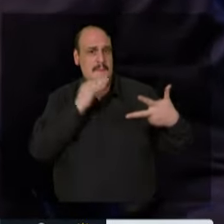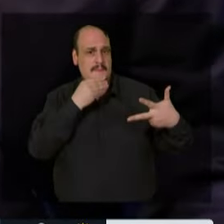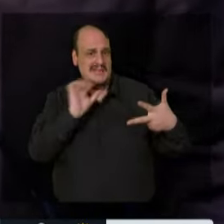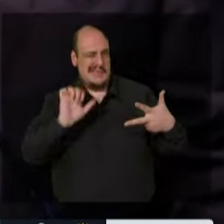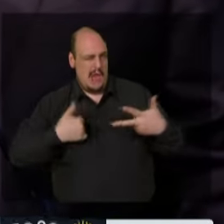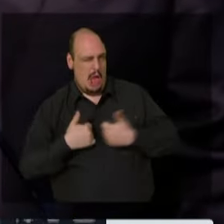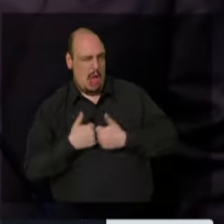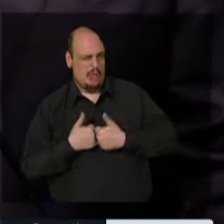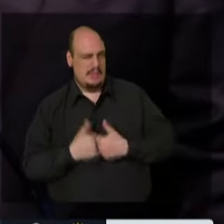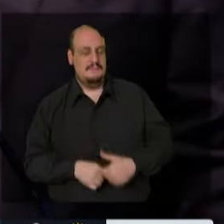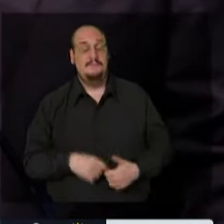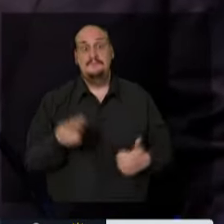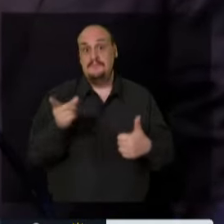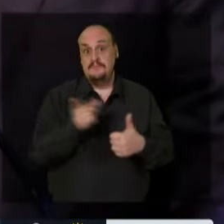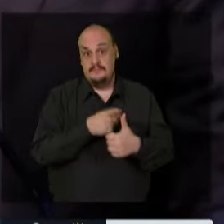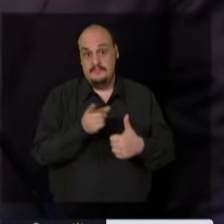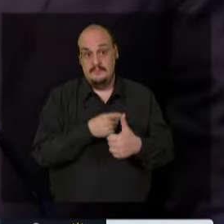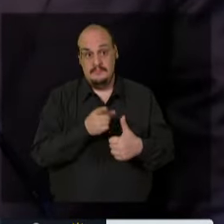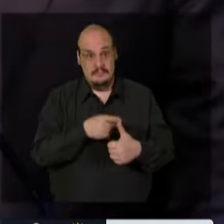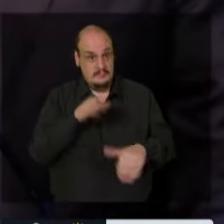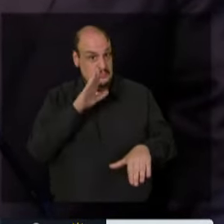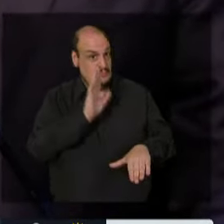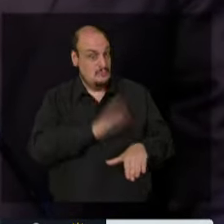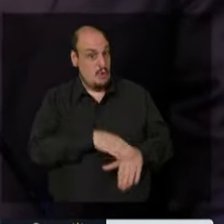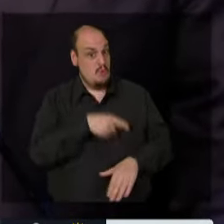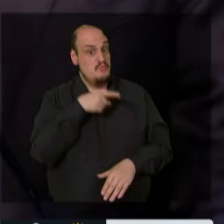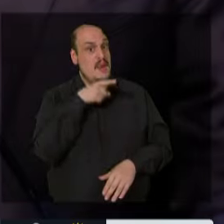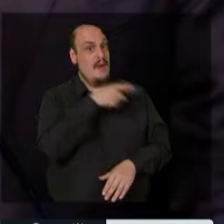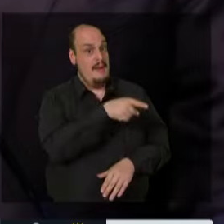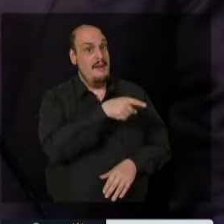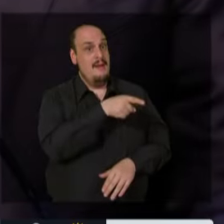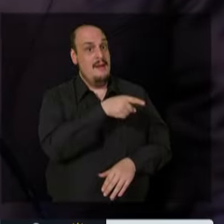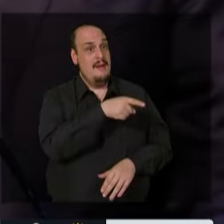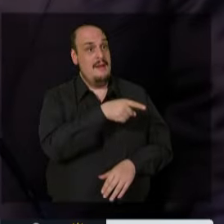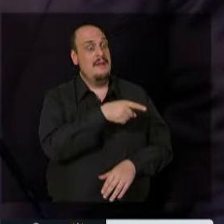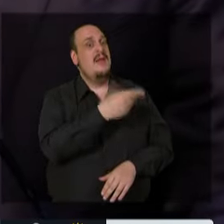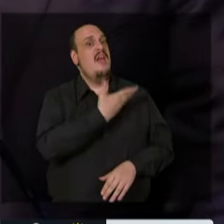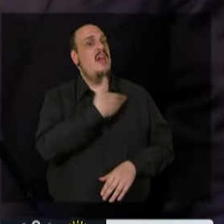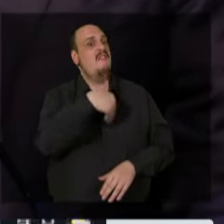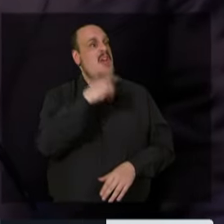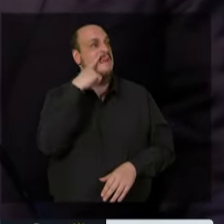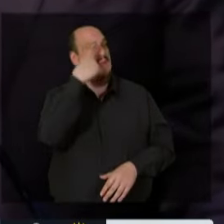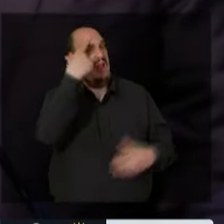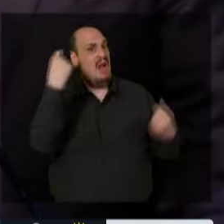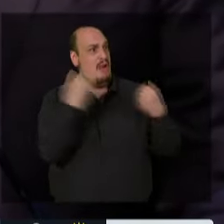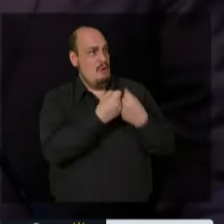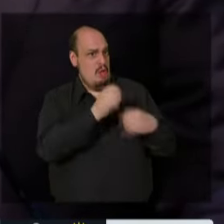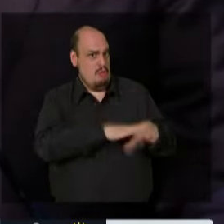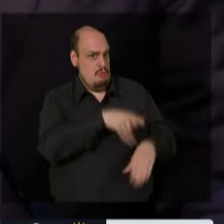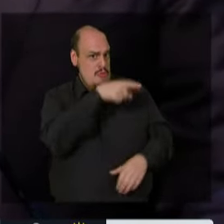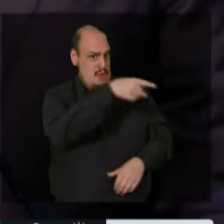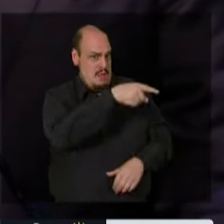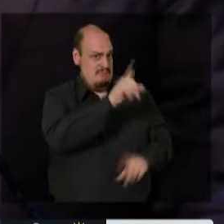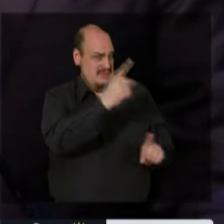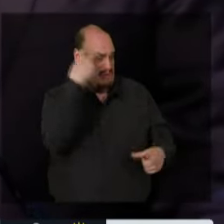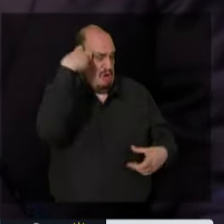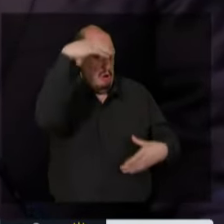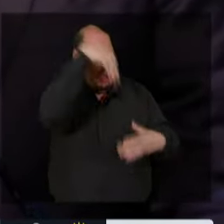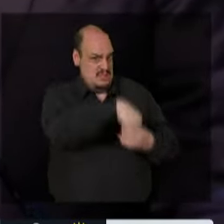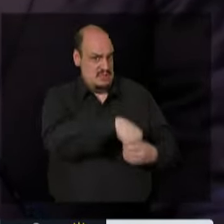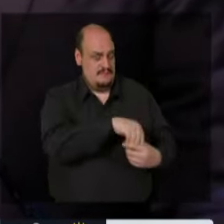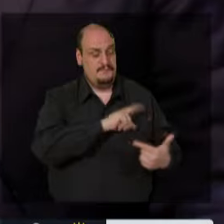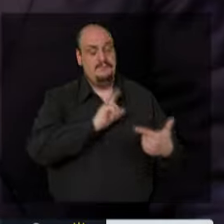oculta. La primera, que fue él el que garantizó que se apruebe el acuerdo con el fondo en el Congreso. La segunda, que el FMI